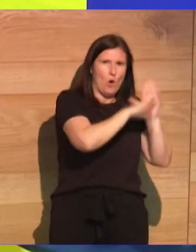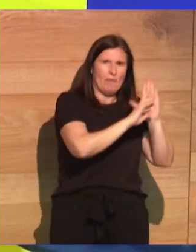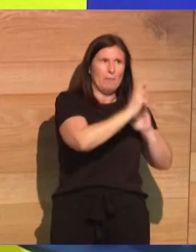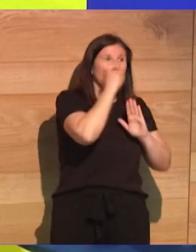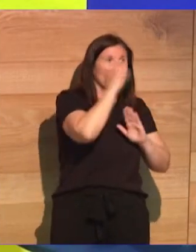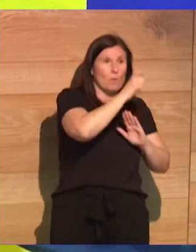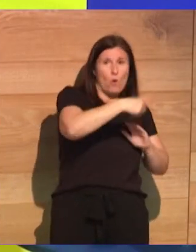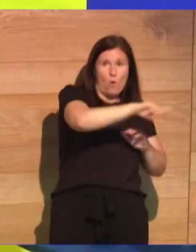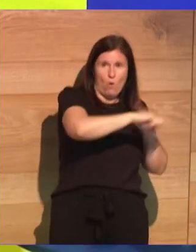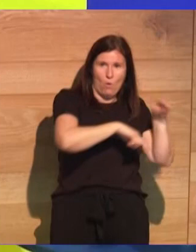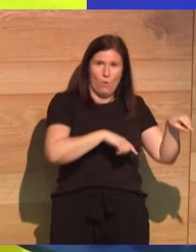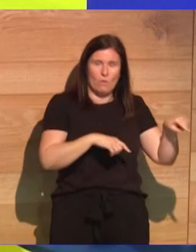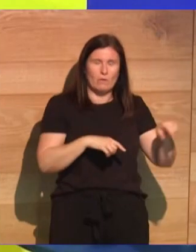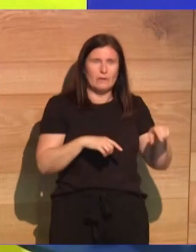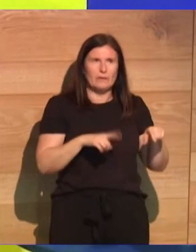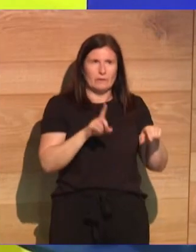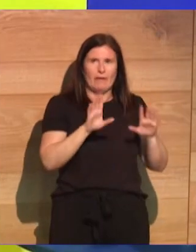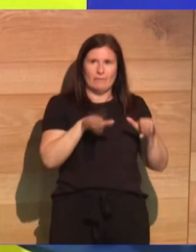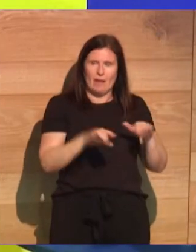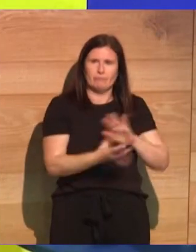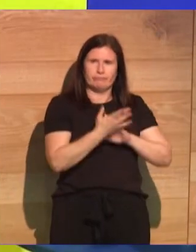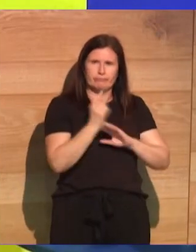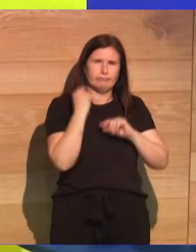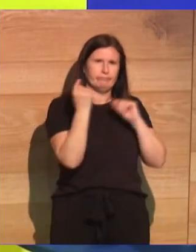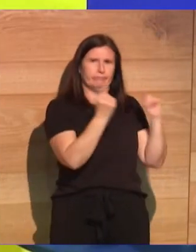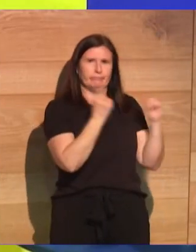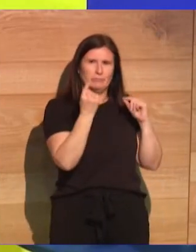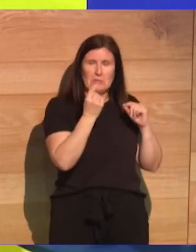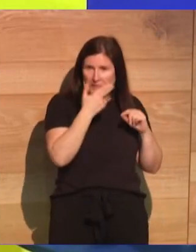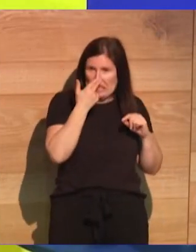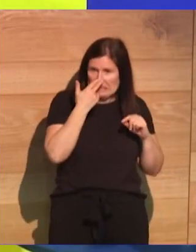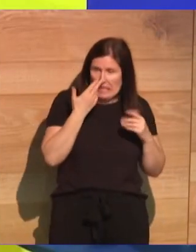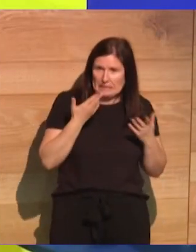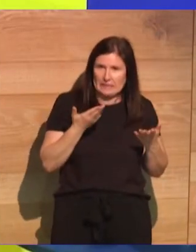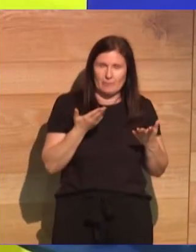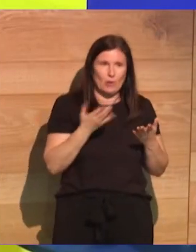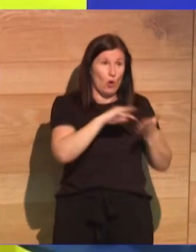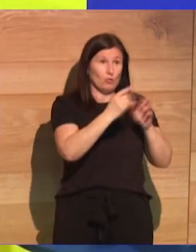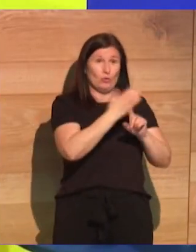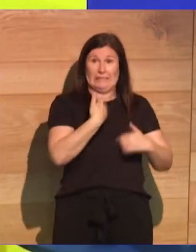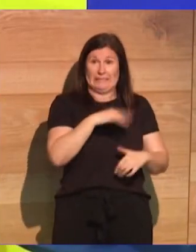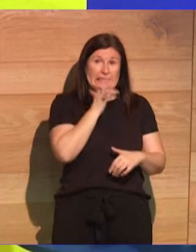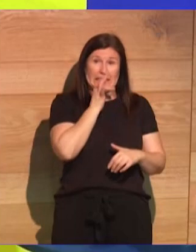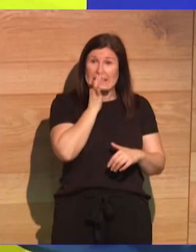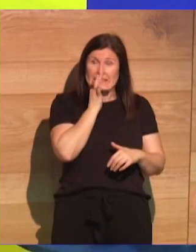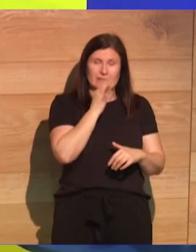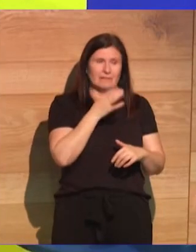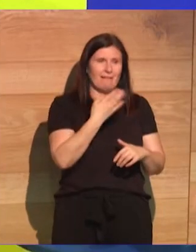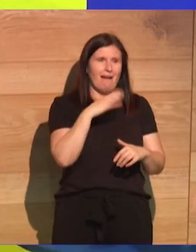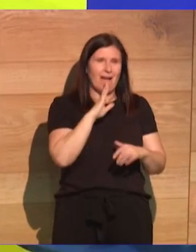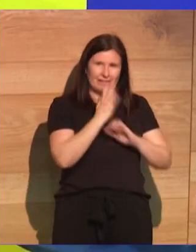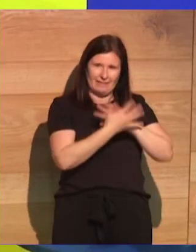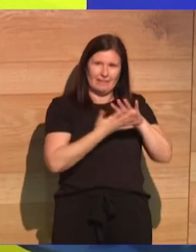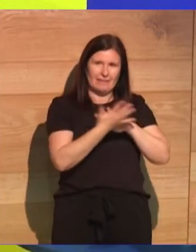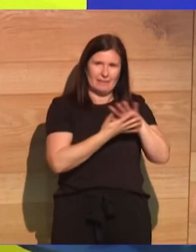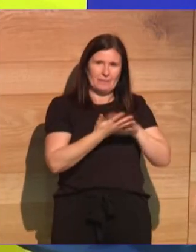siempre. Y ahí hay un debate también actualmente interesante, que no está resuelto, ¿no? Pero que también hablabas antes cuando